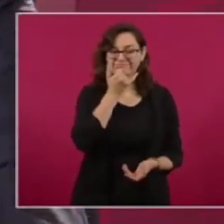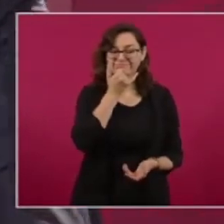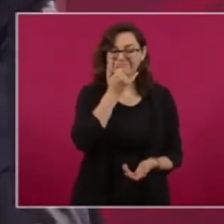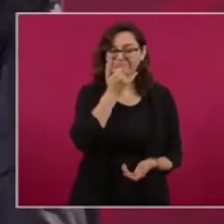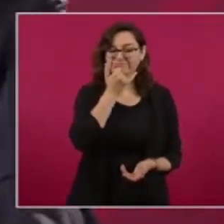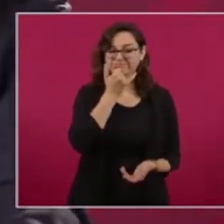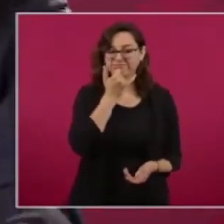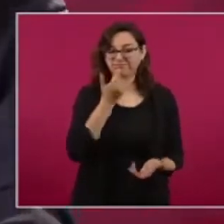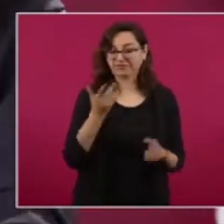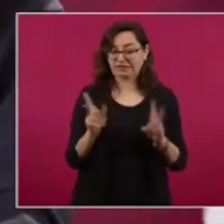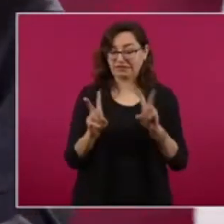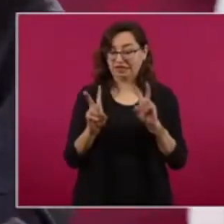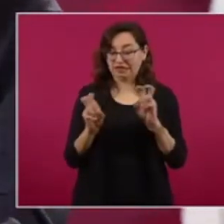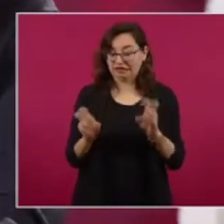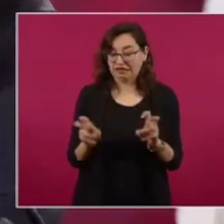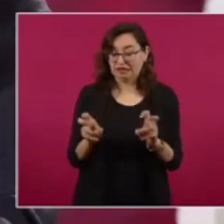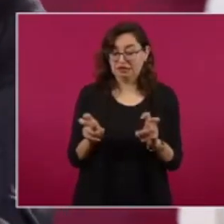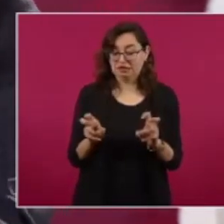esos medios